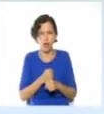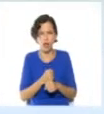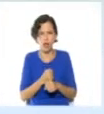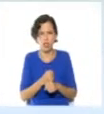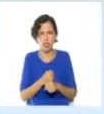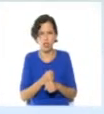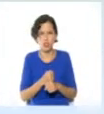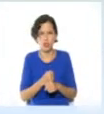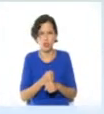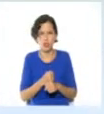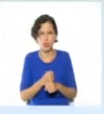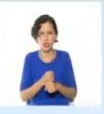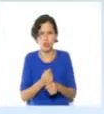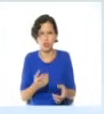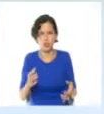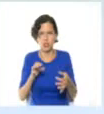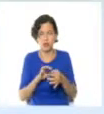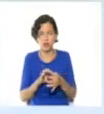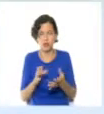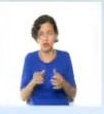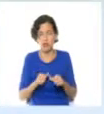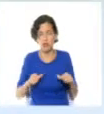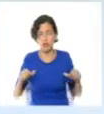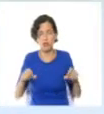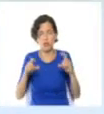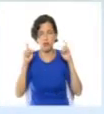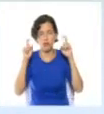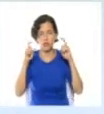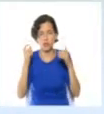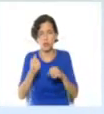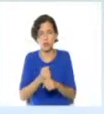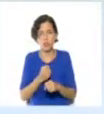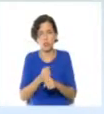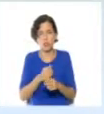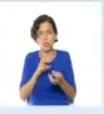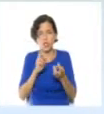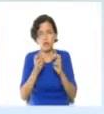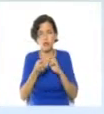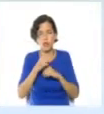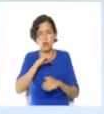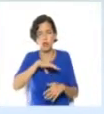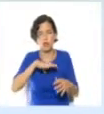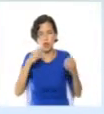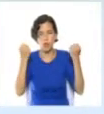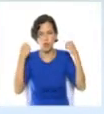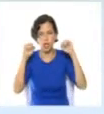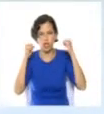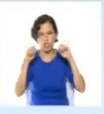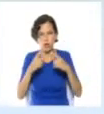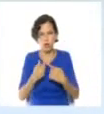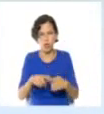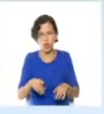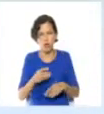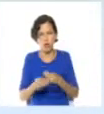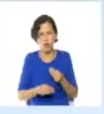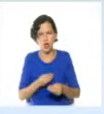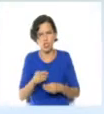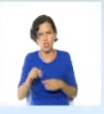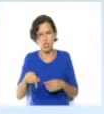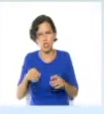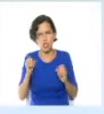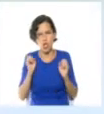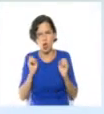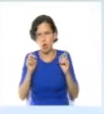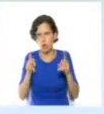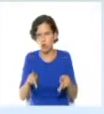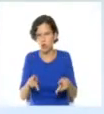la interdisciplinariedad, vamos a trabajar aquí el referente teórico práctico, pero lo vamos a hacer en esta oportunidad de